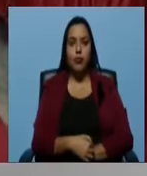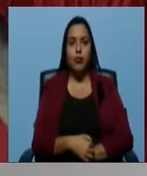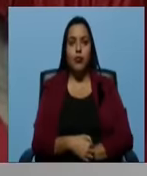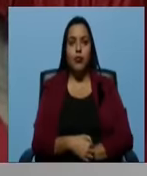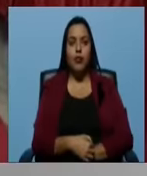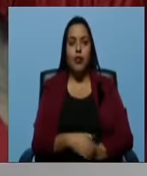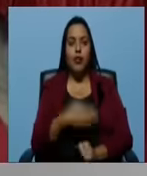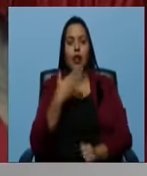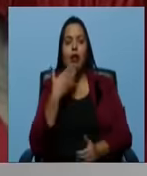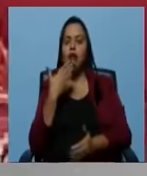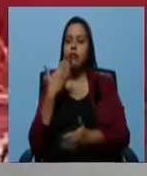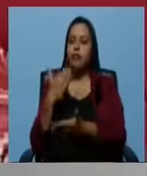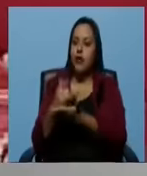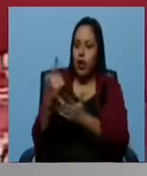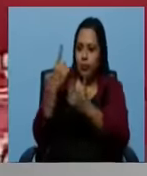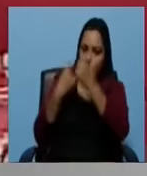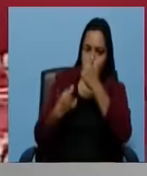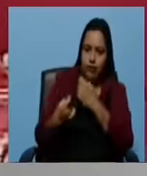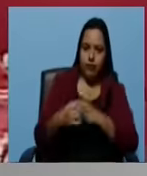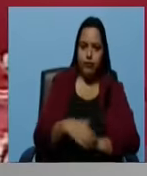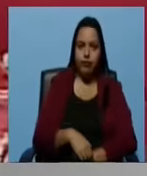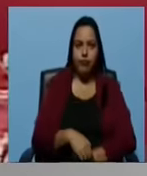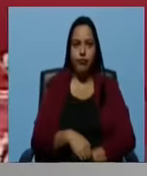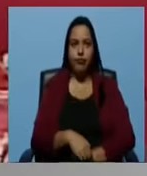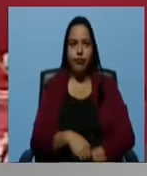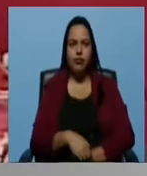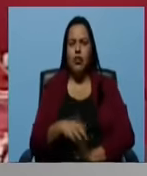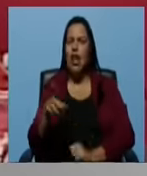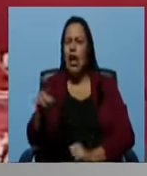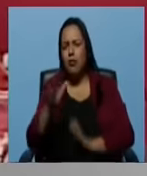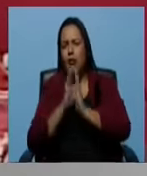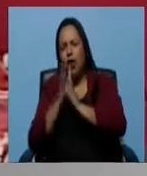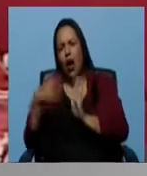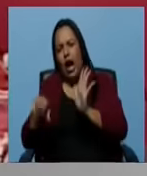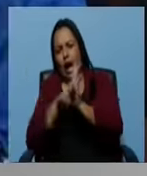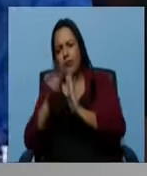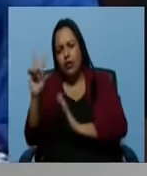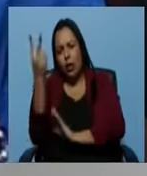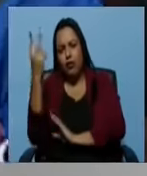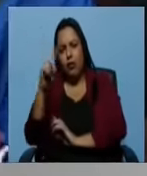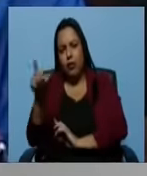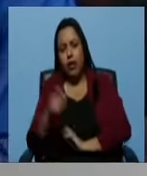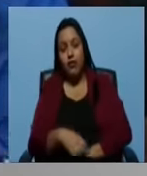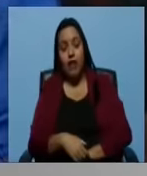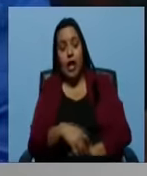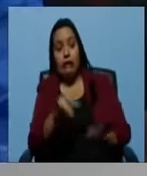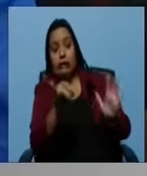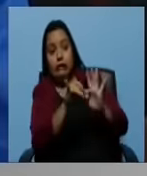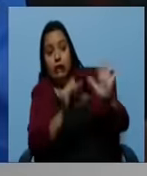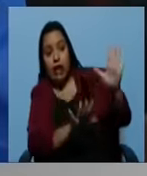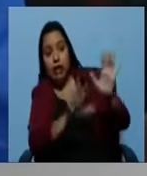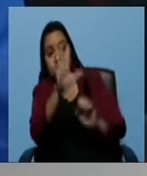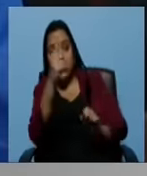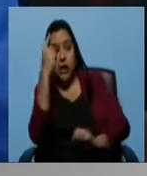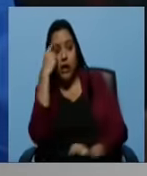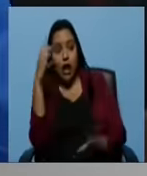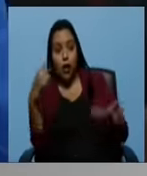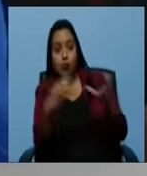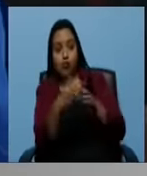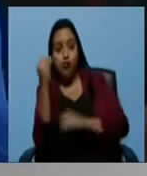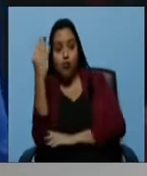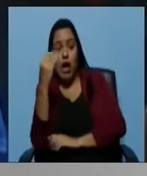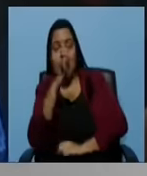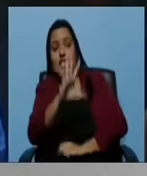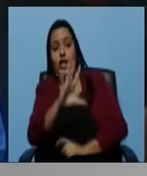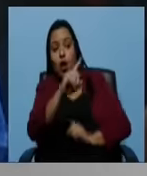Gracias, Vanessa. No anoten la segunda pregunta, perdóname. Que faltan 15 días para el Congreso de las